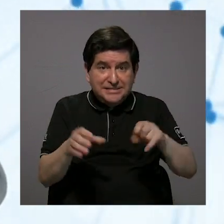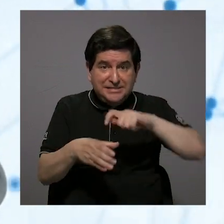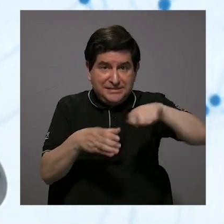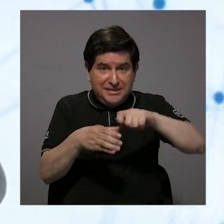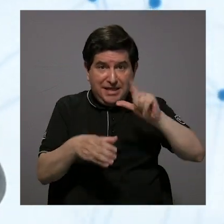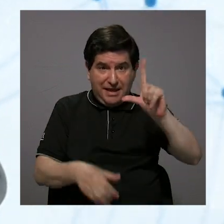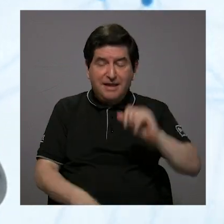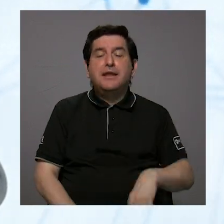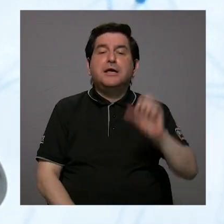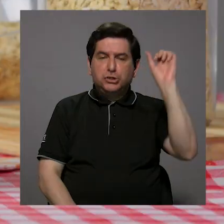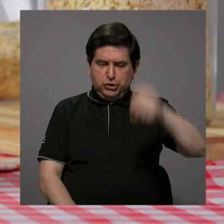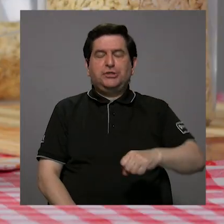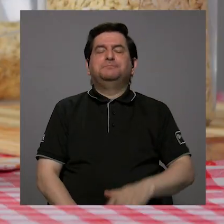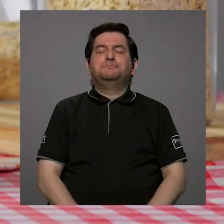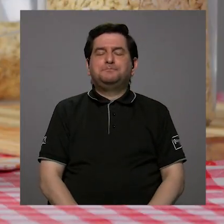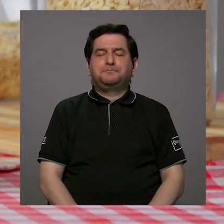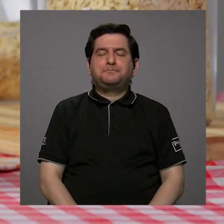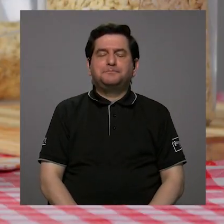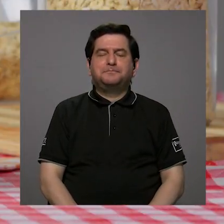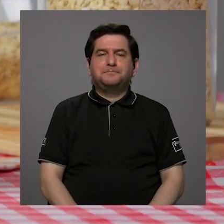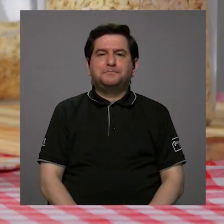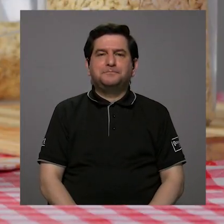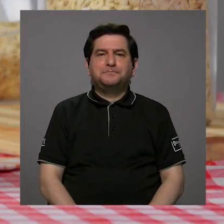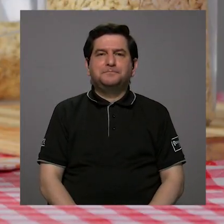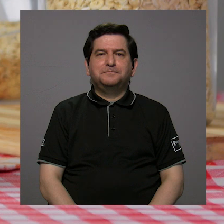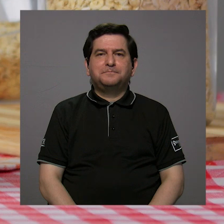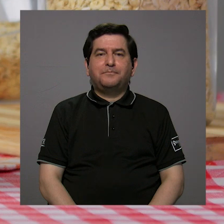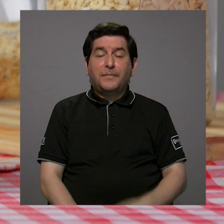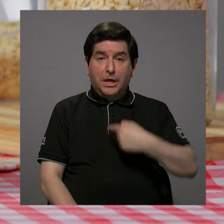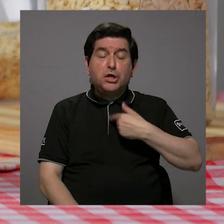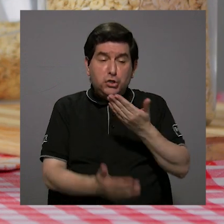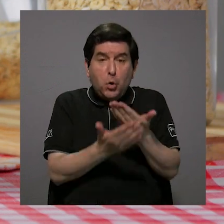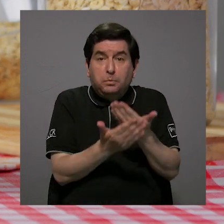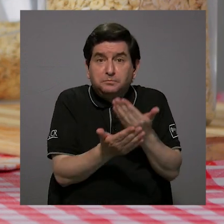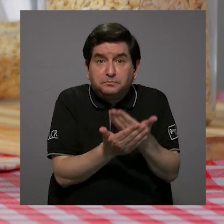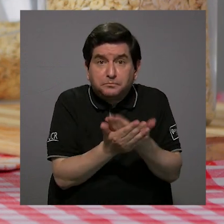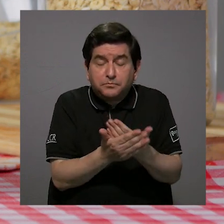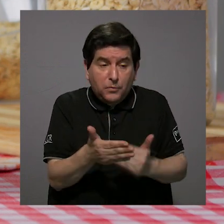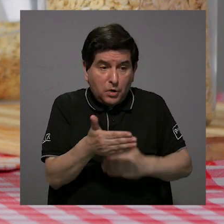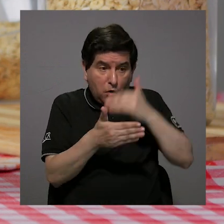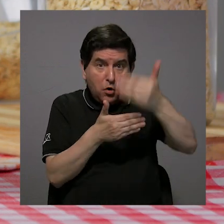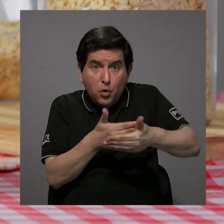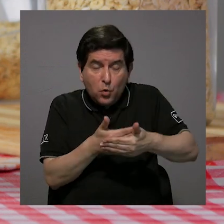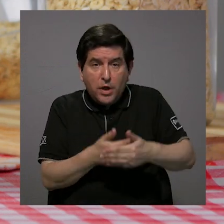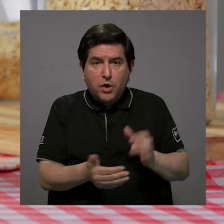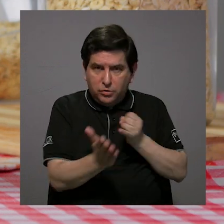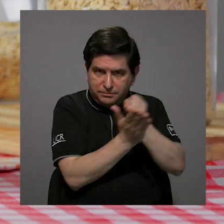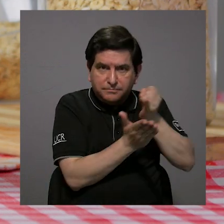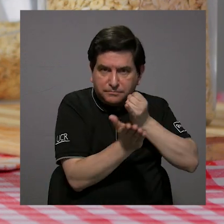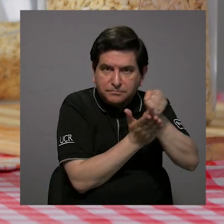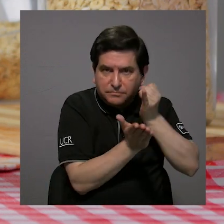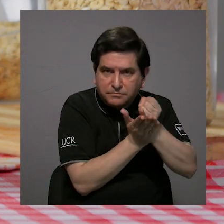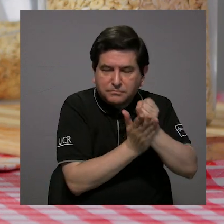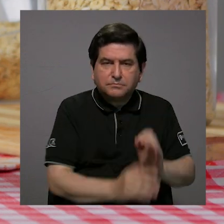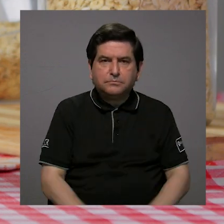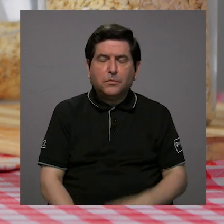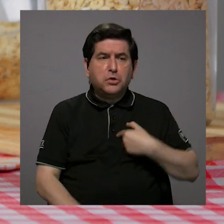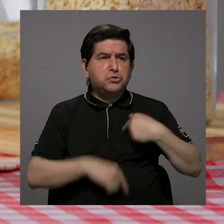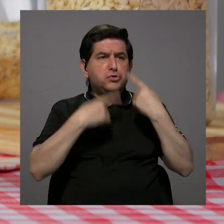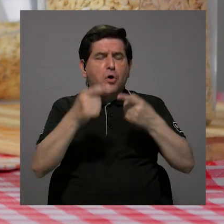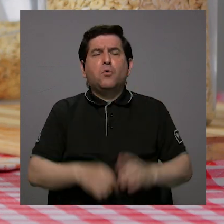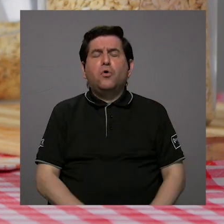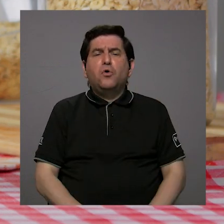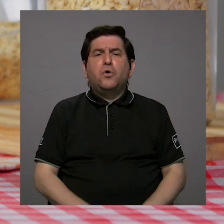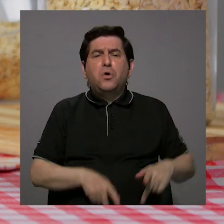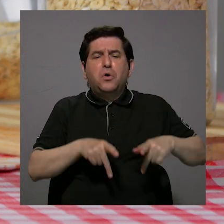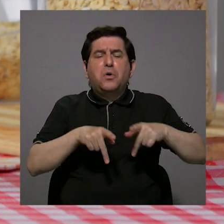la prueba deslactosada, definitivamente deslactosada. Y he hecho la prueba, después de que hicimos esta investigación, Yo